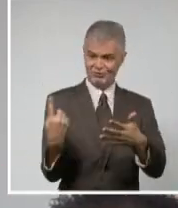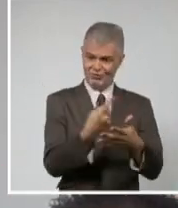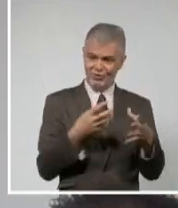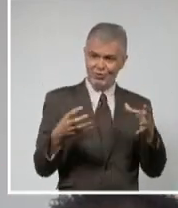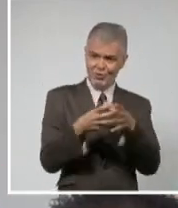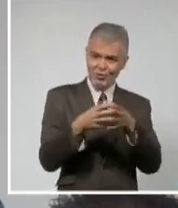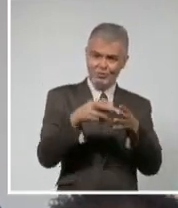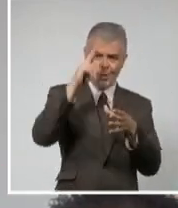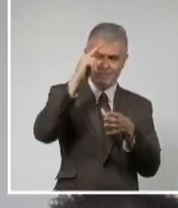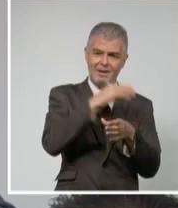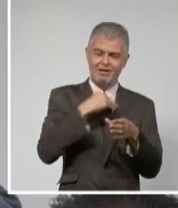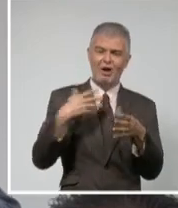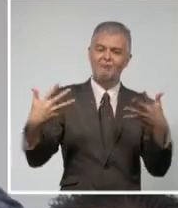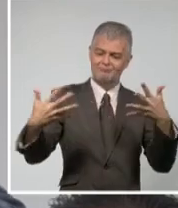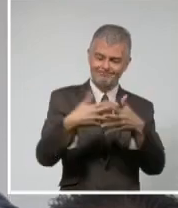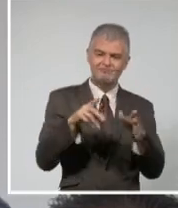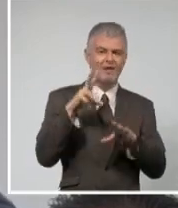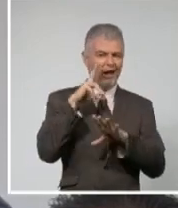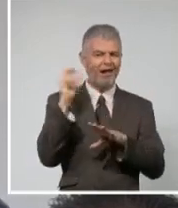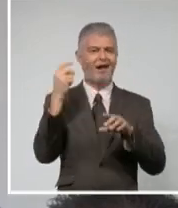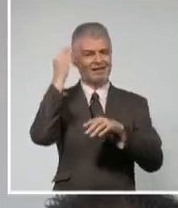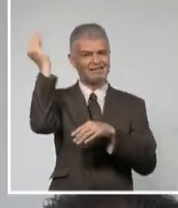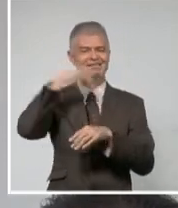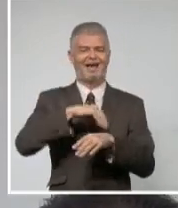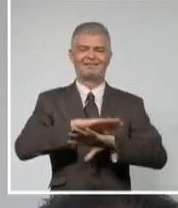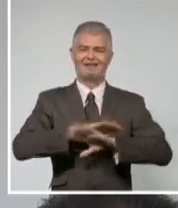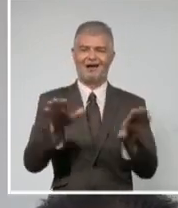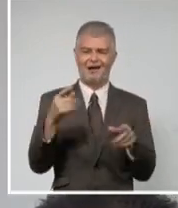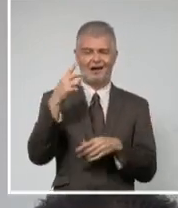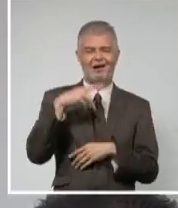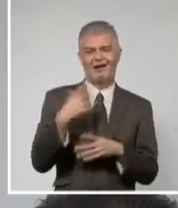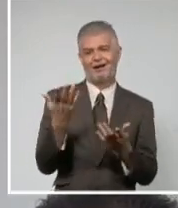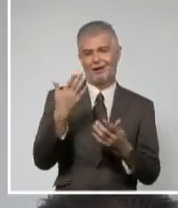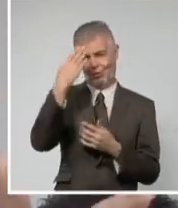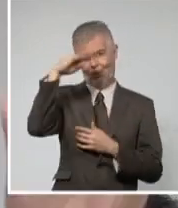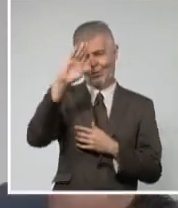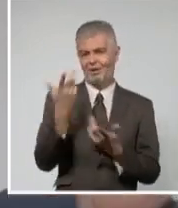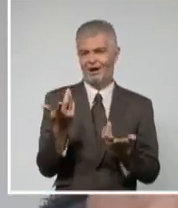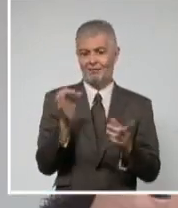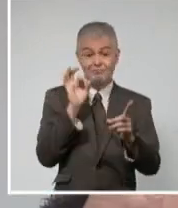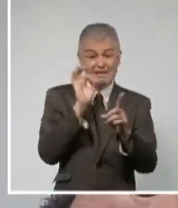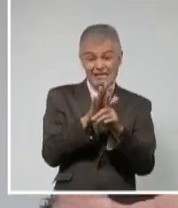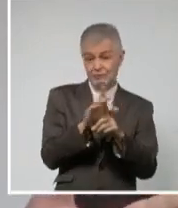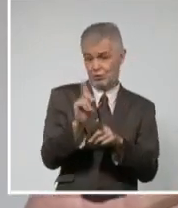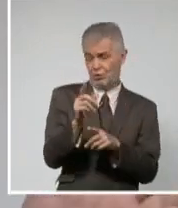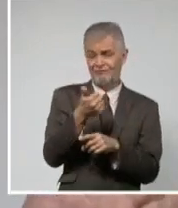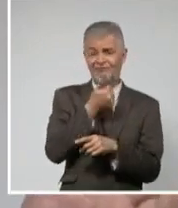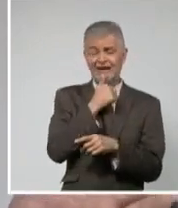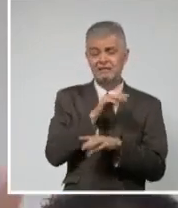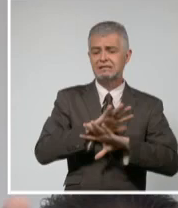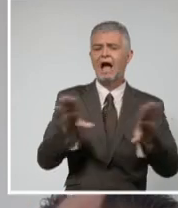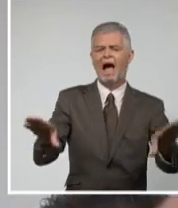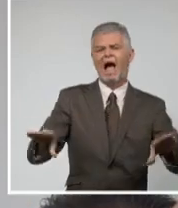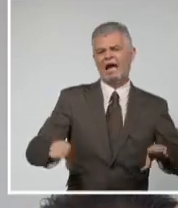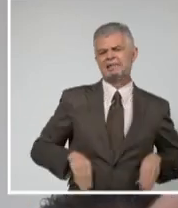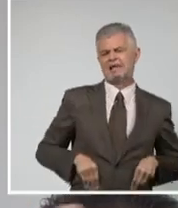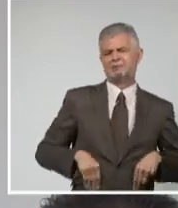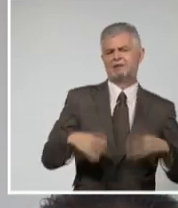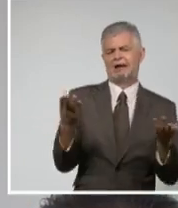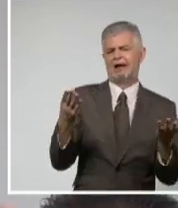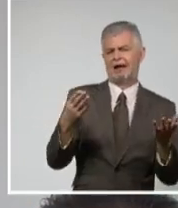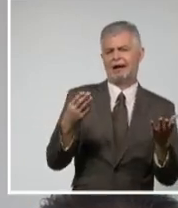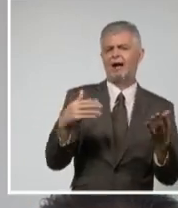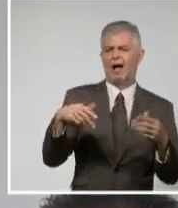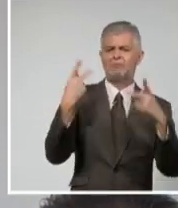brigada. Al principio, hay que decirlo también, no fue sencillo, no fue que admitieran el conocimiento